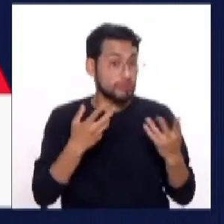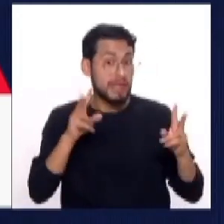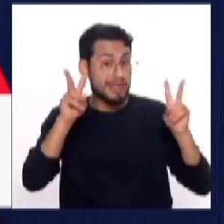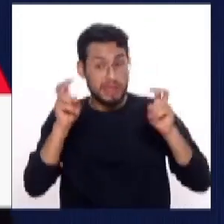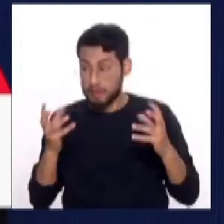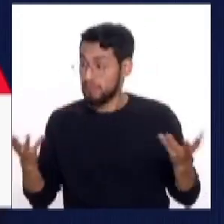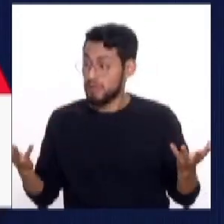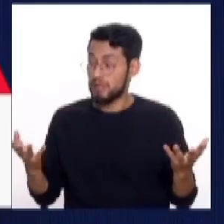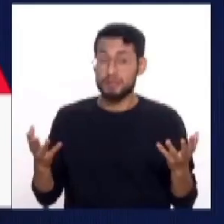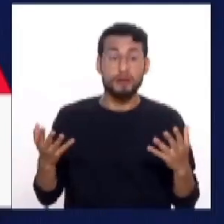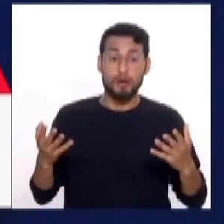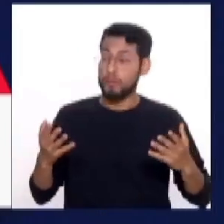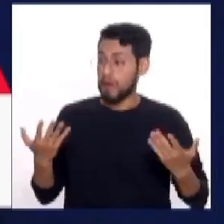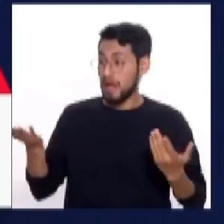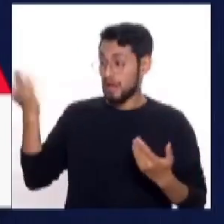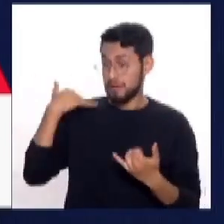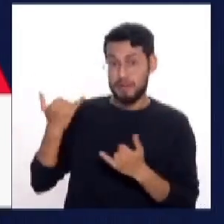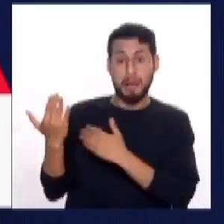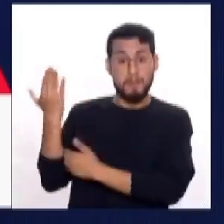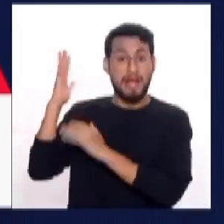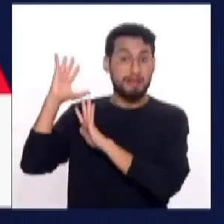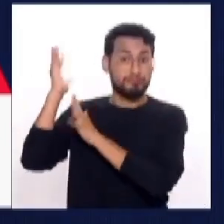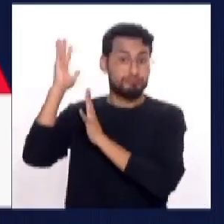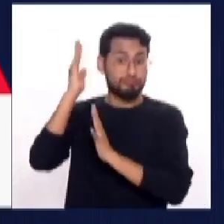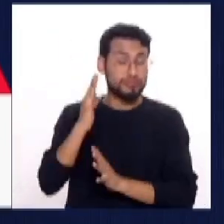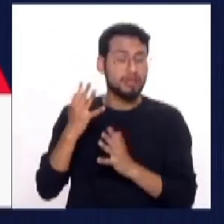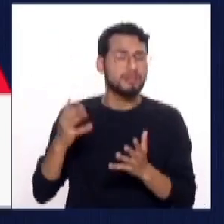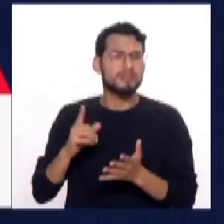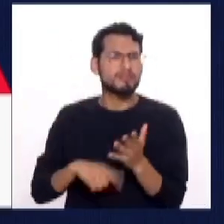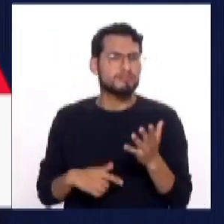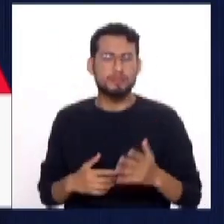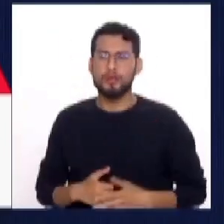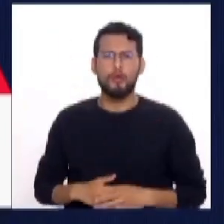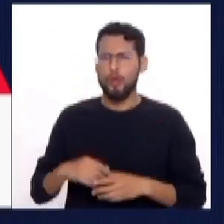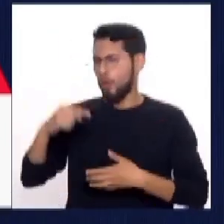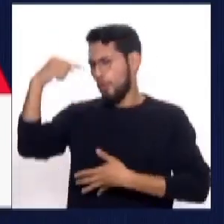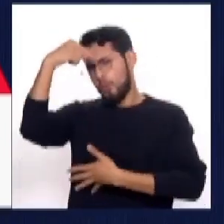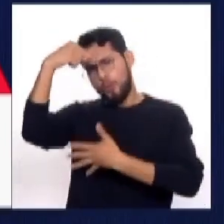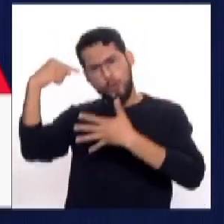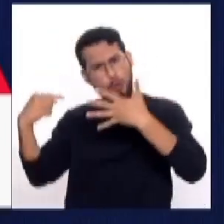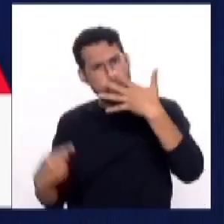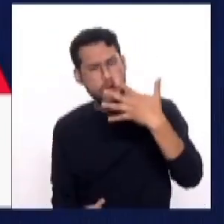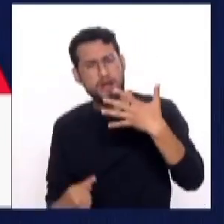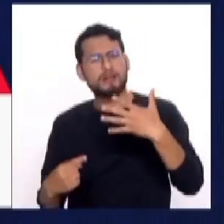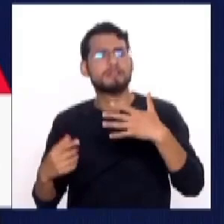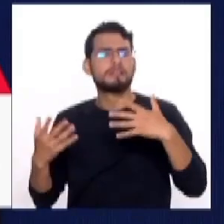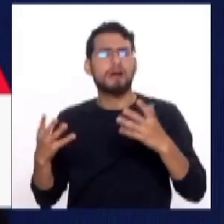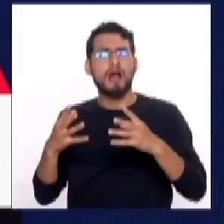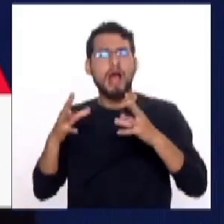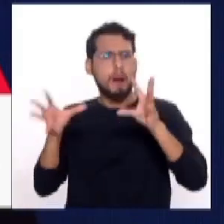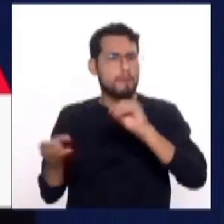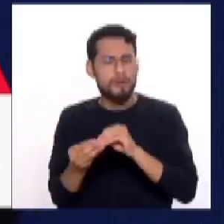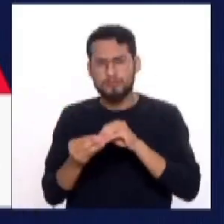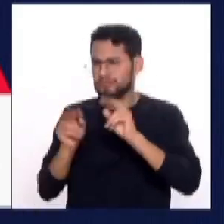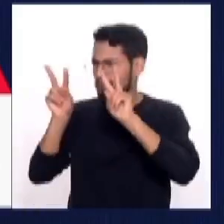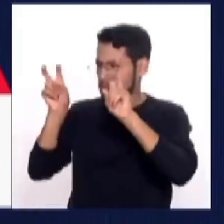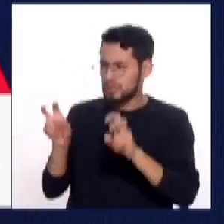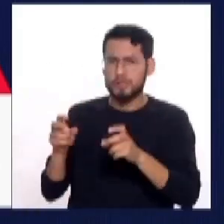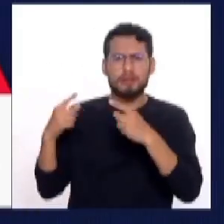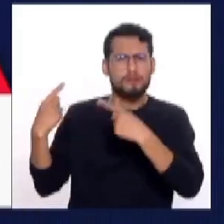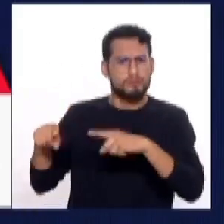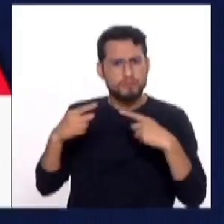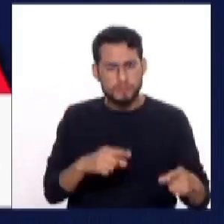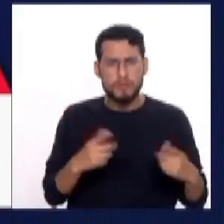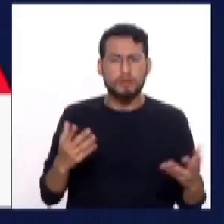temas eh que hemos escuchado esta mañana que representan eh todo el espectro de eh de de temas y de